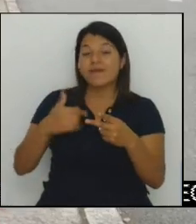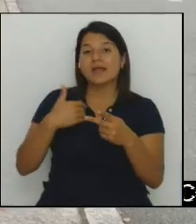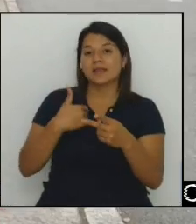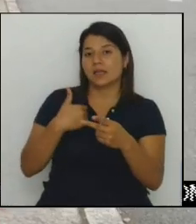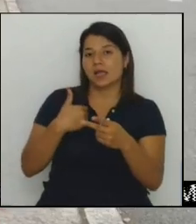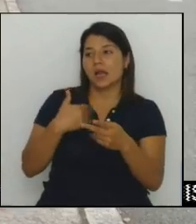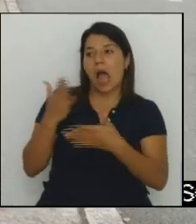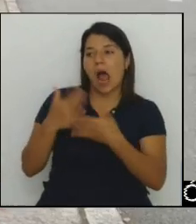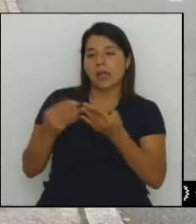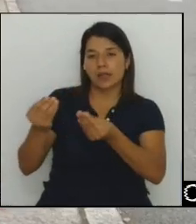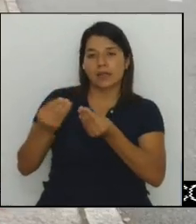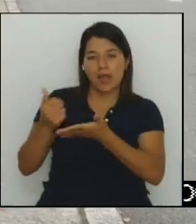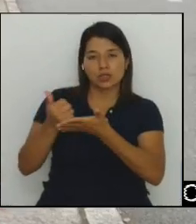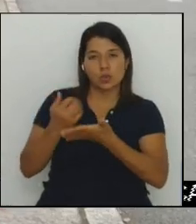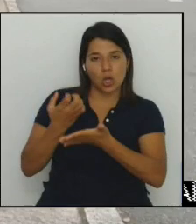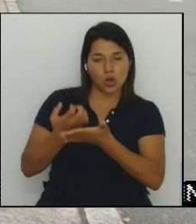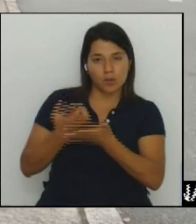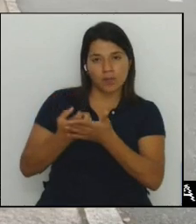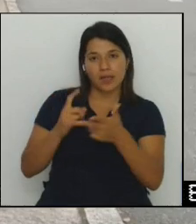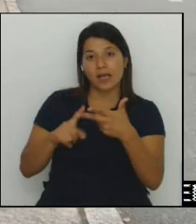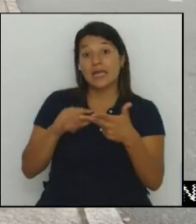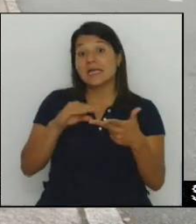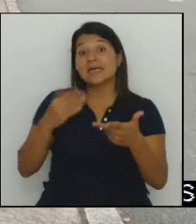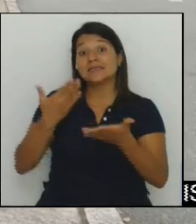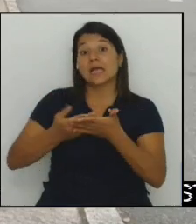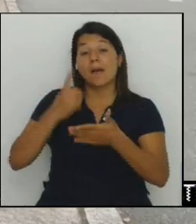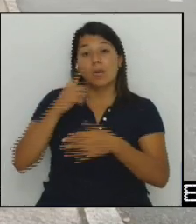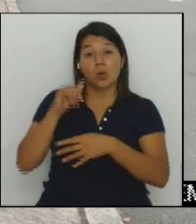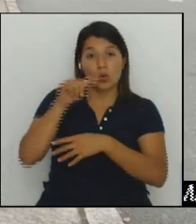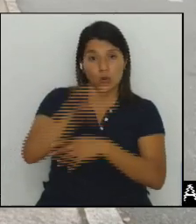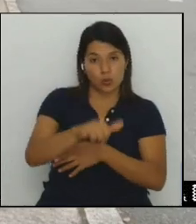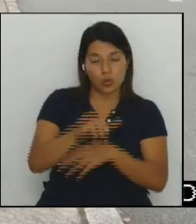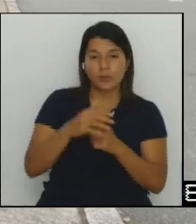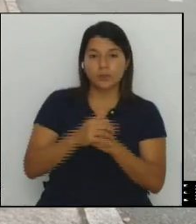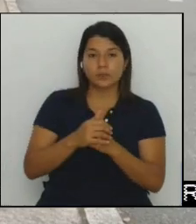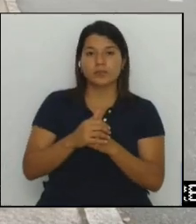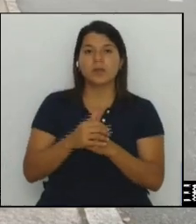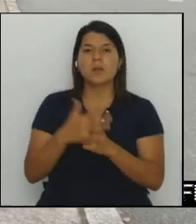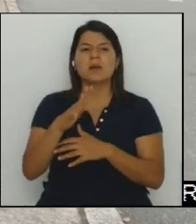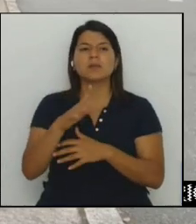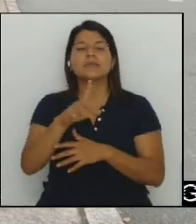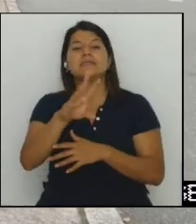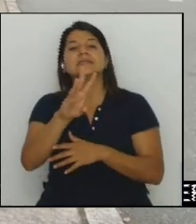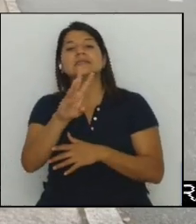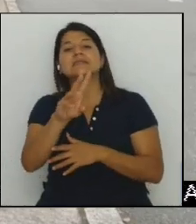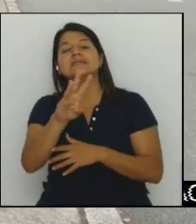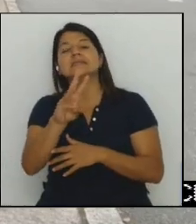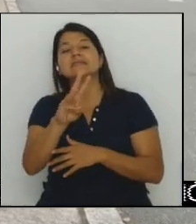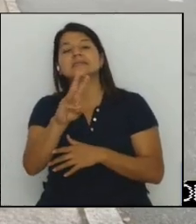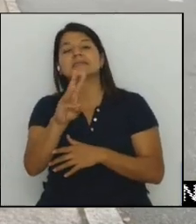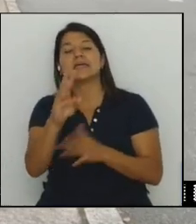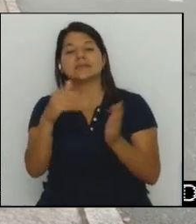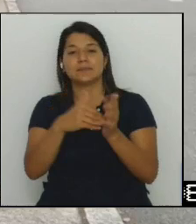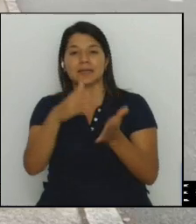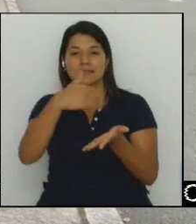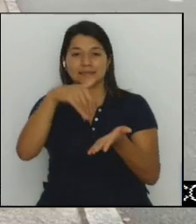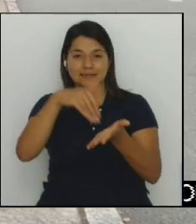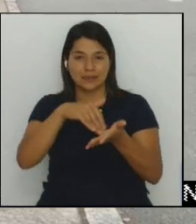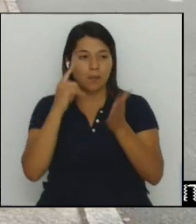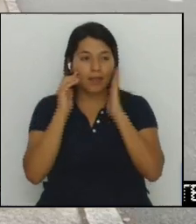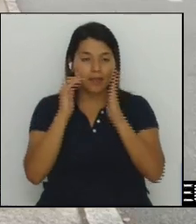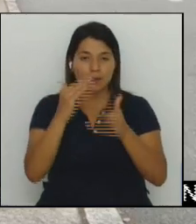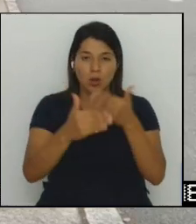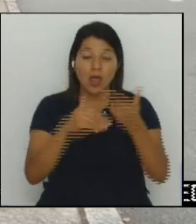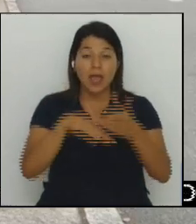vía aérea. Se abrirán alrededor de 100.000 centros de procesamientos en Guatemala, Colombia y otros lugares para que los